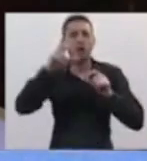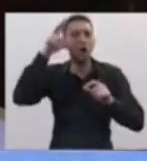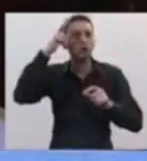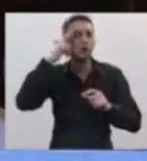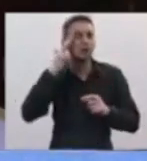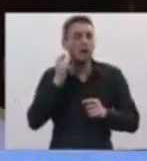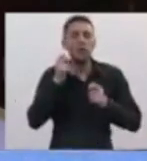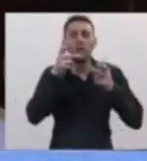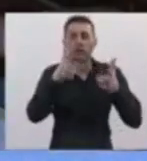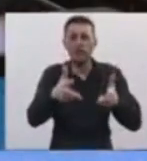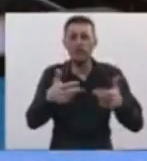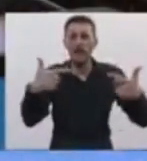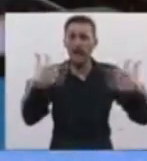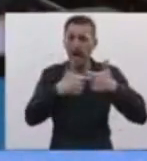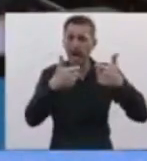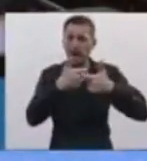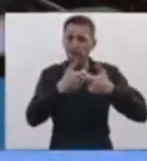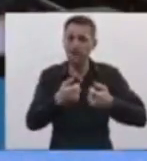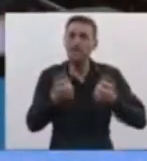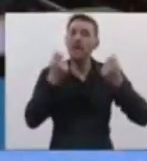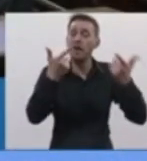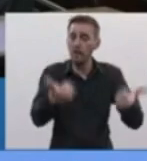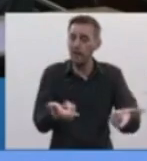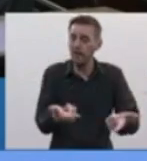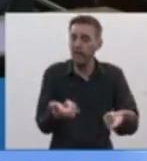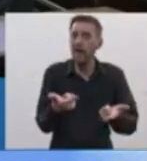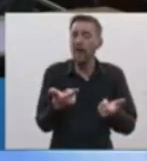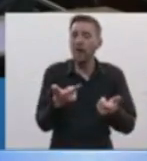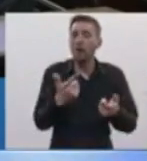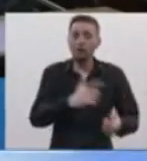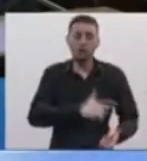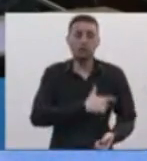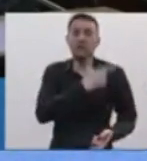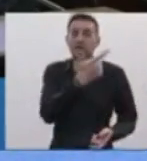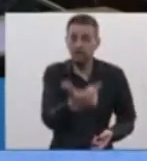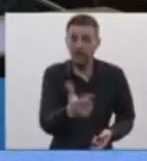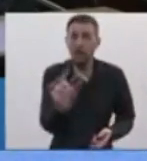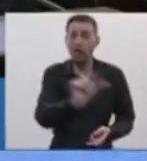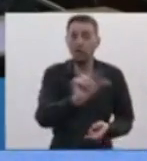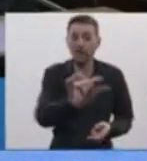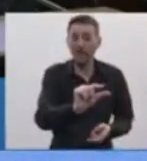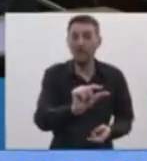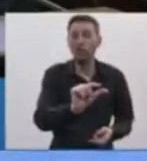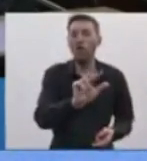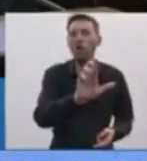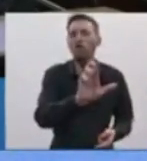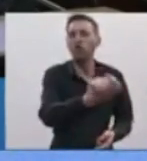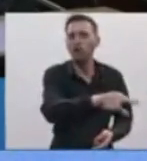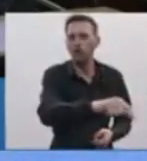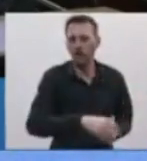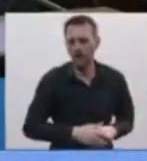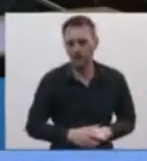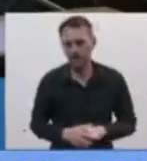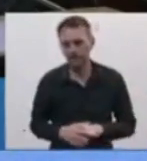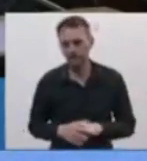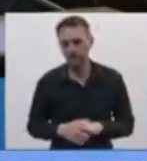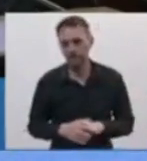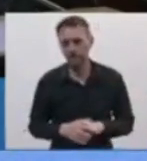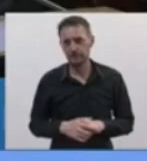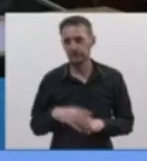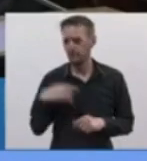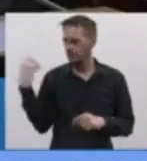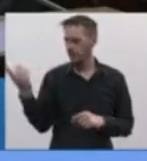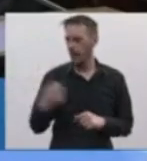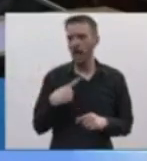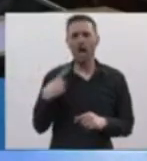empresas un privilegio que es tener certificado de crédito fiscal dolarizados es algo que no le damos al